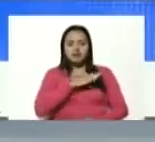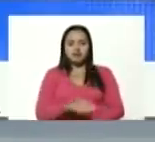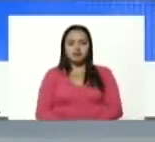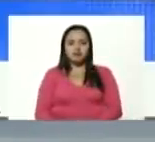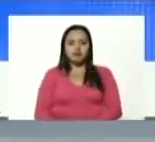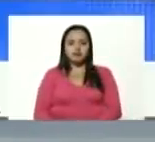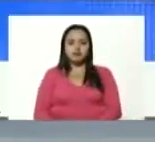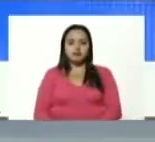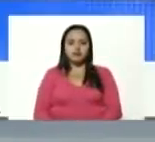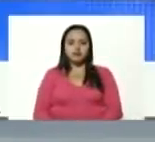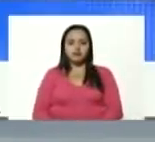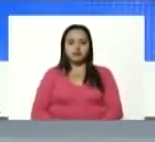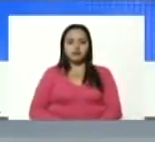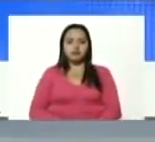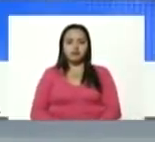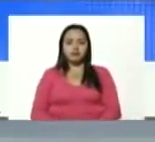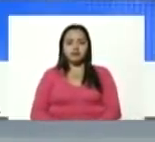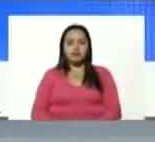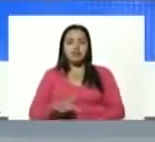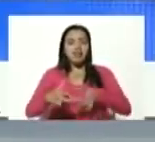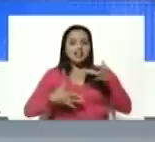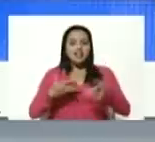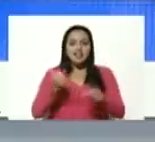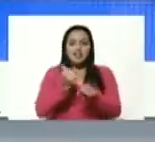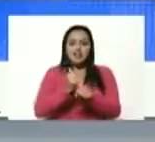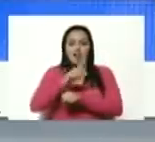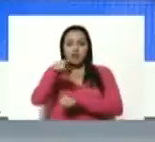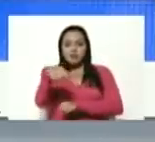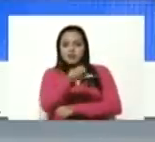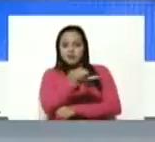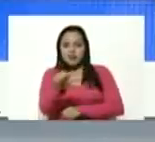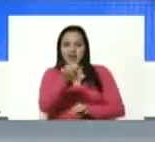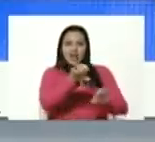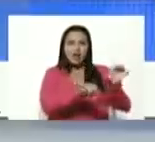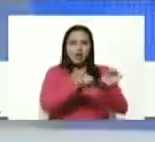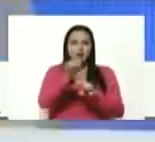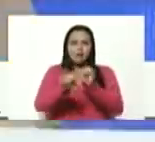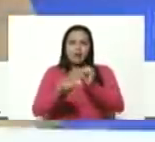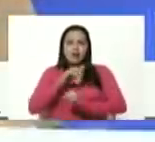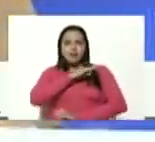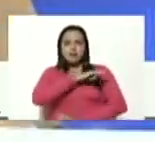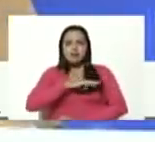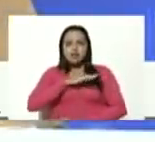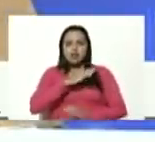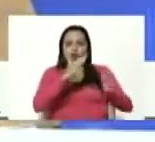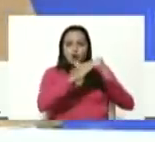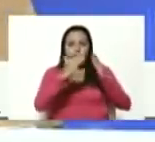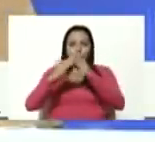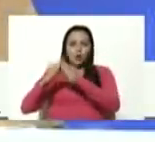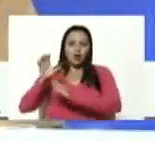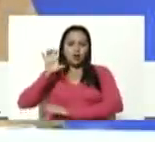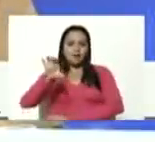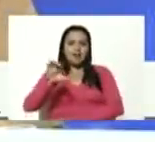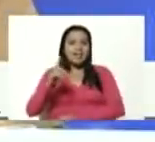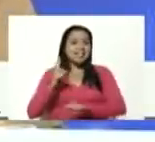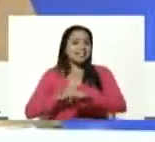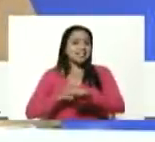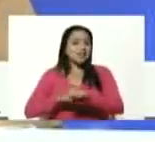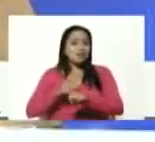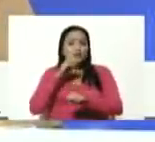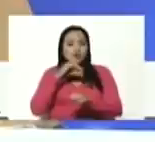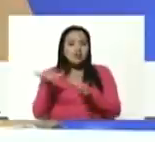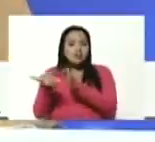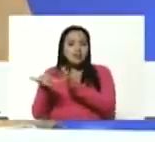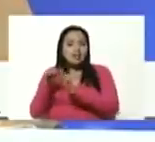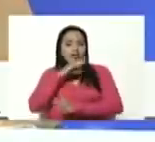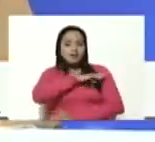una jornada de trabajo la próxima semana para revisar la gran misión Hogares de la Patria. Tengo tiempo que no estoy cerca de la